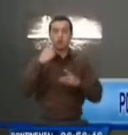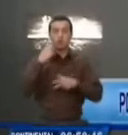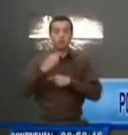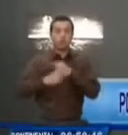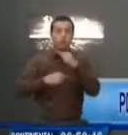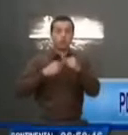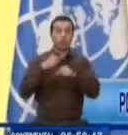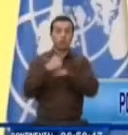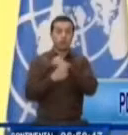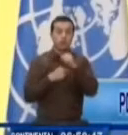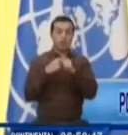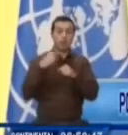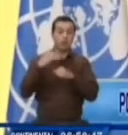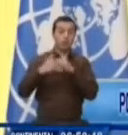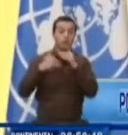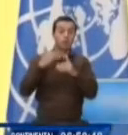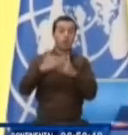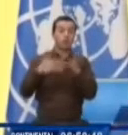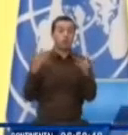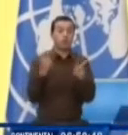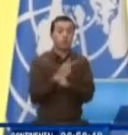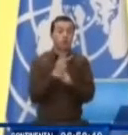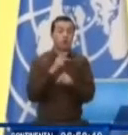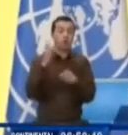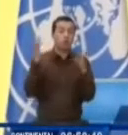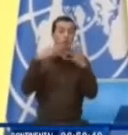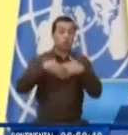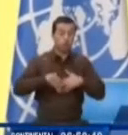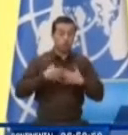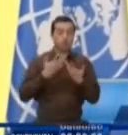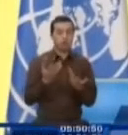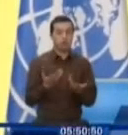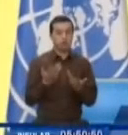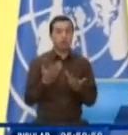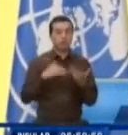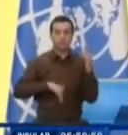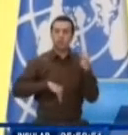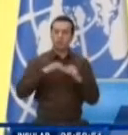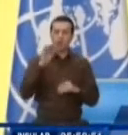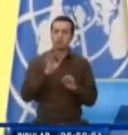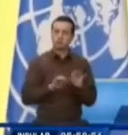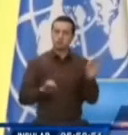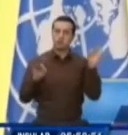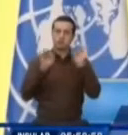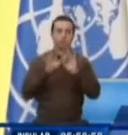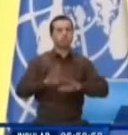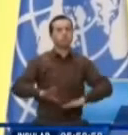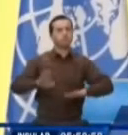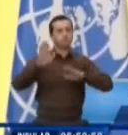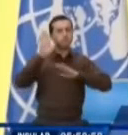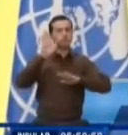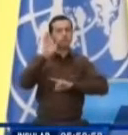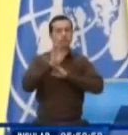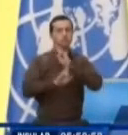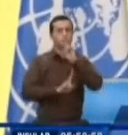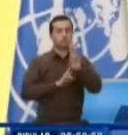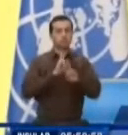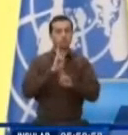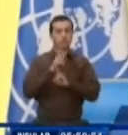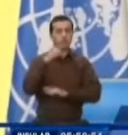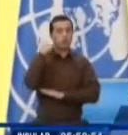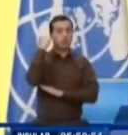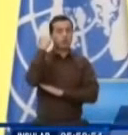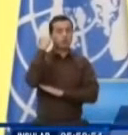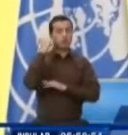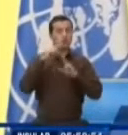deterioro del planeta. Incluso es necesario ir más allá y realizar la Declaración Universal de los